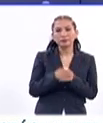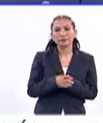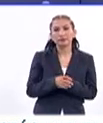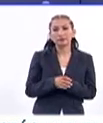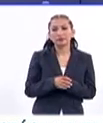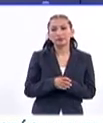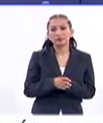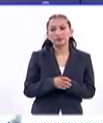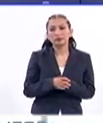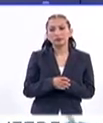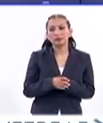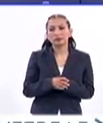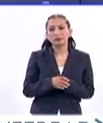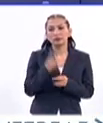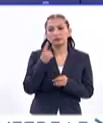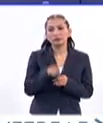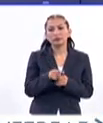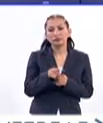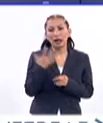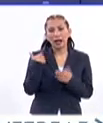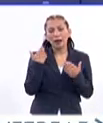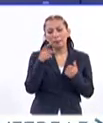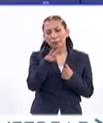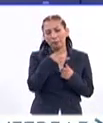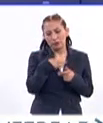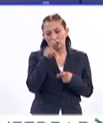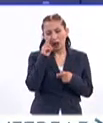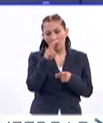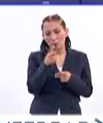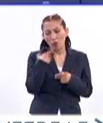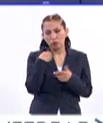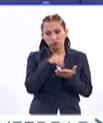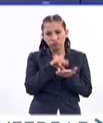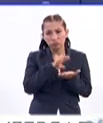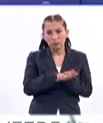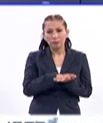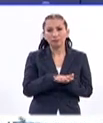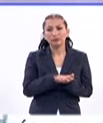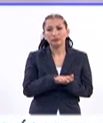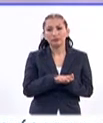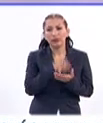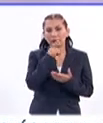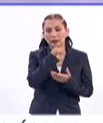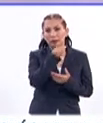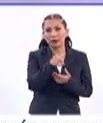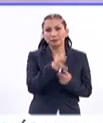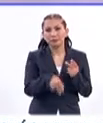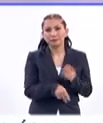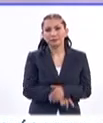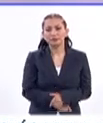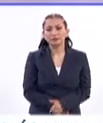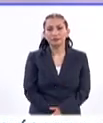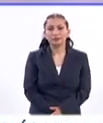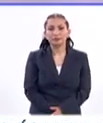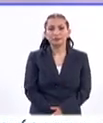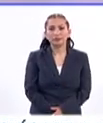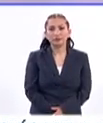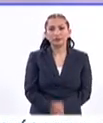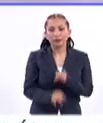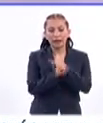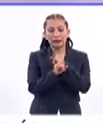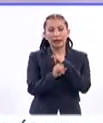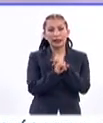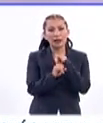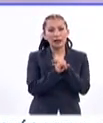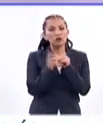que creo que es justo para que la gente que lo vaya apuntando, aunque lo digamos después de la pausa otra vez, la página